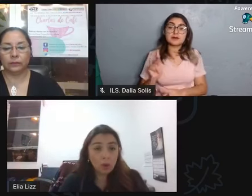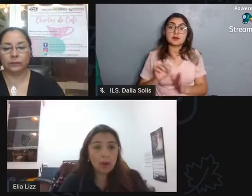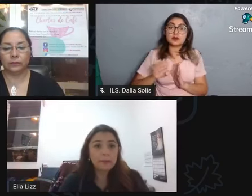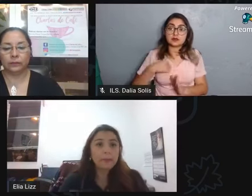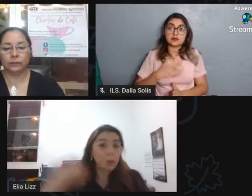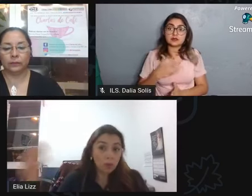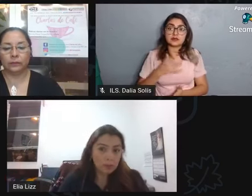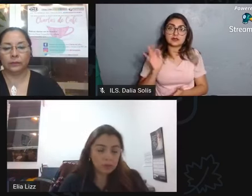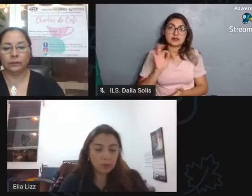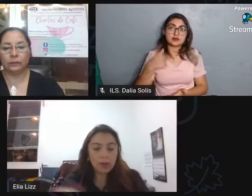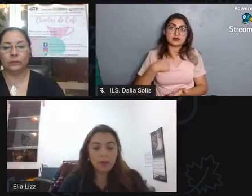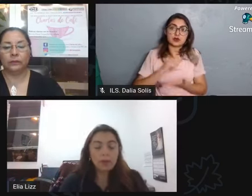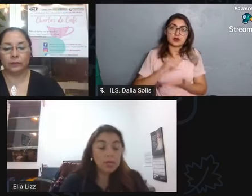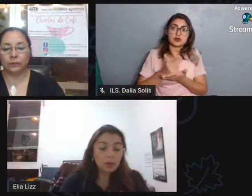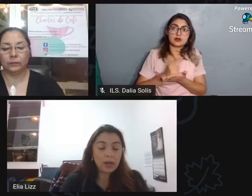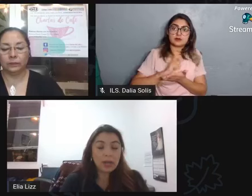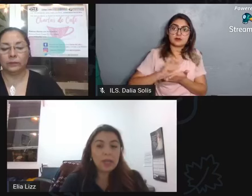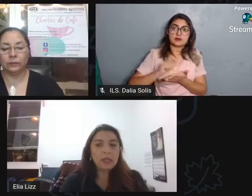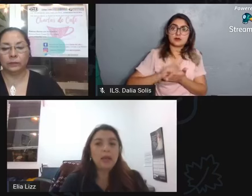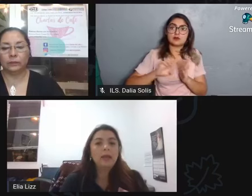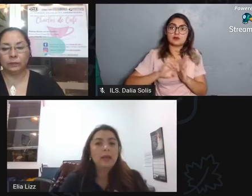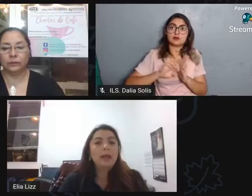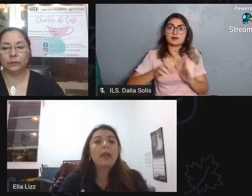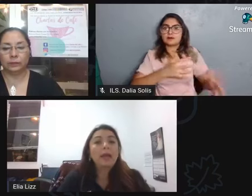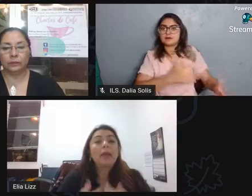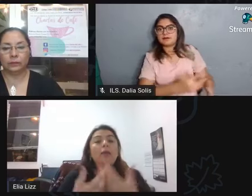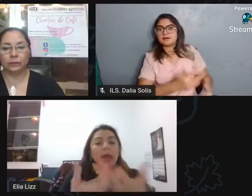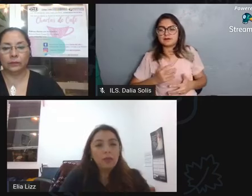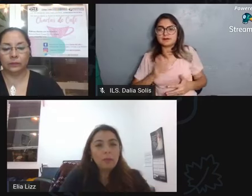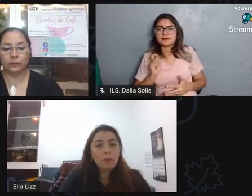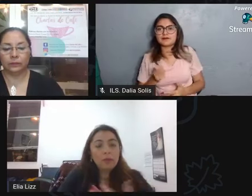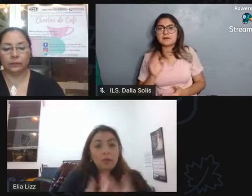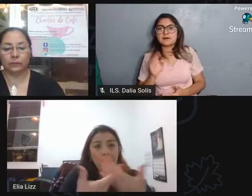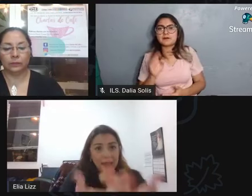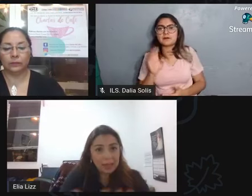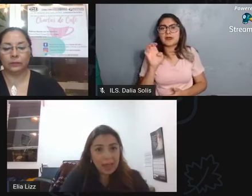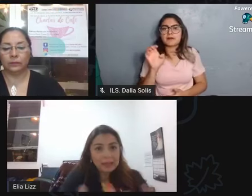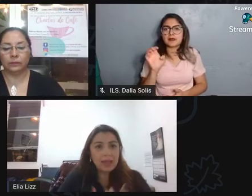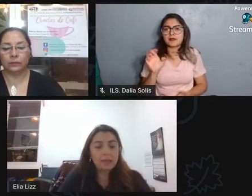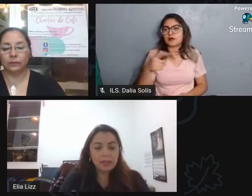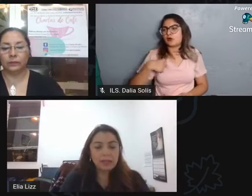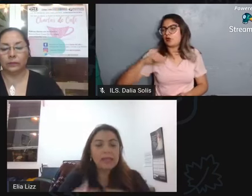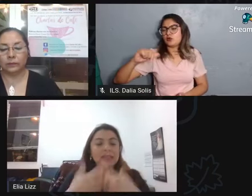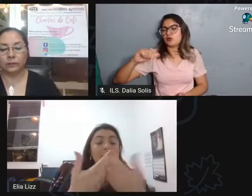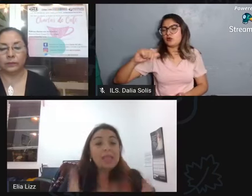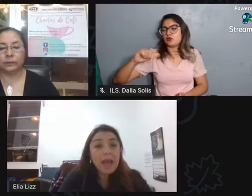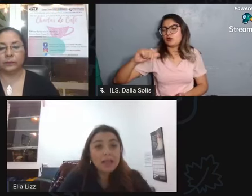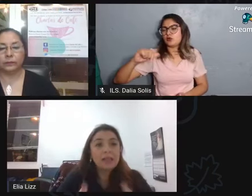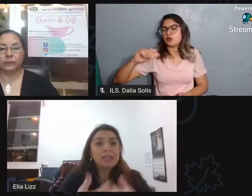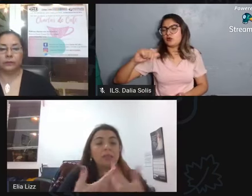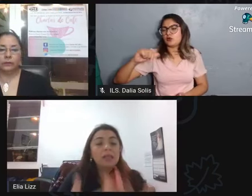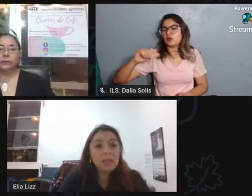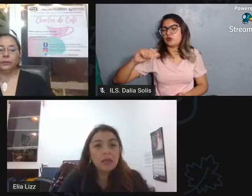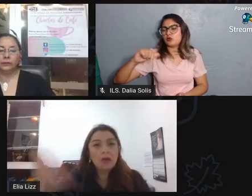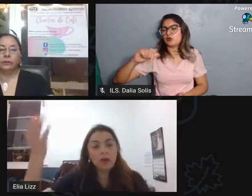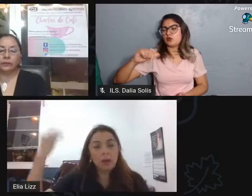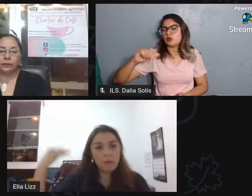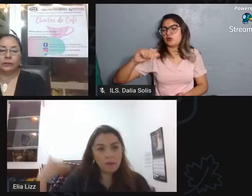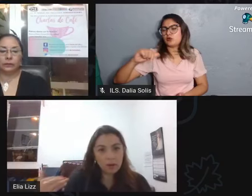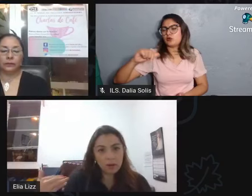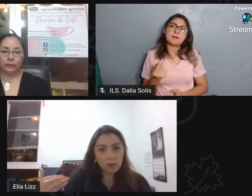una persona, o una persona, un niño, una niña, dando el momento de la crianza, o sea, enseñar,